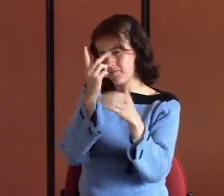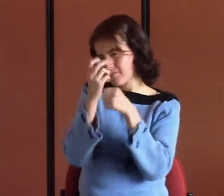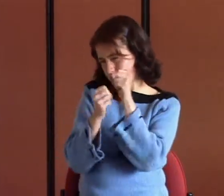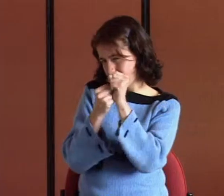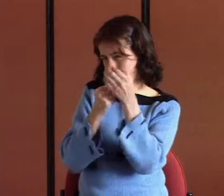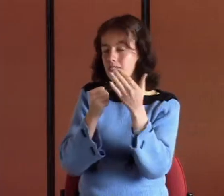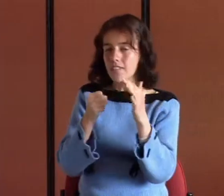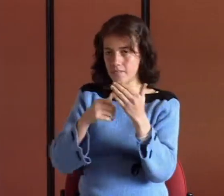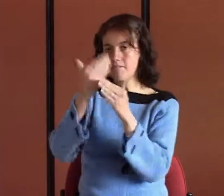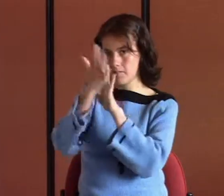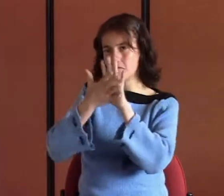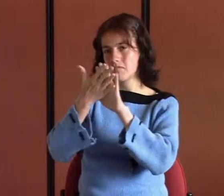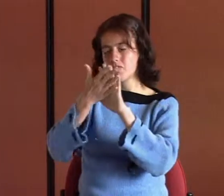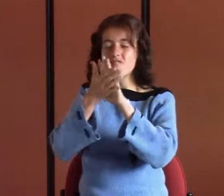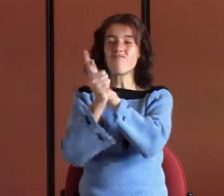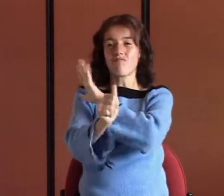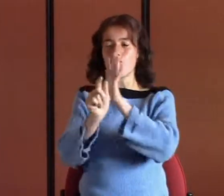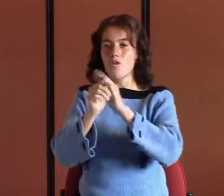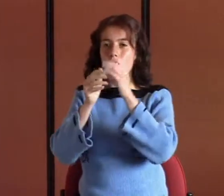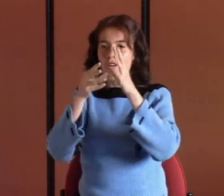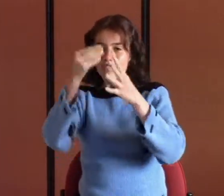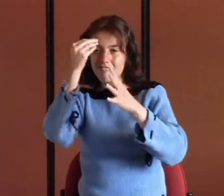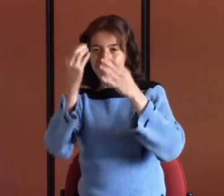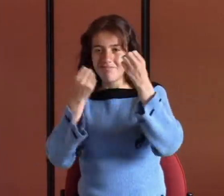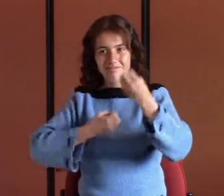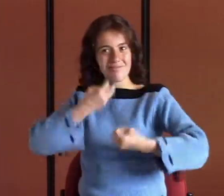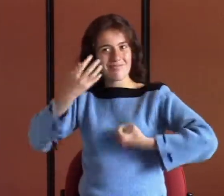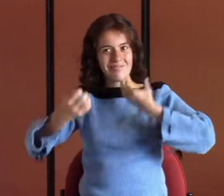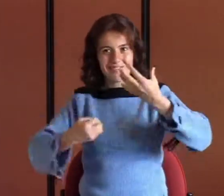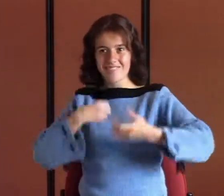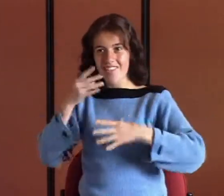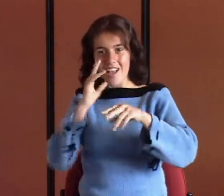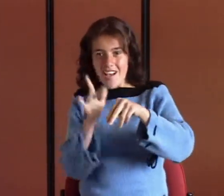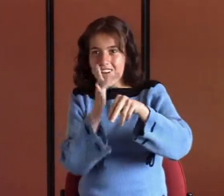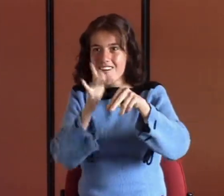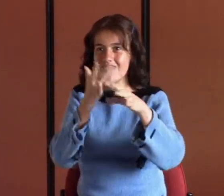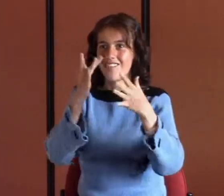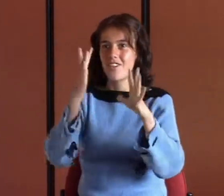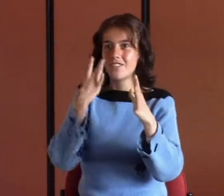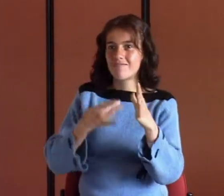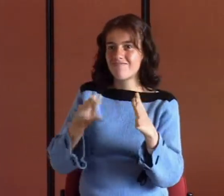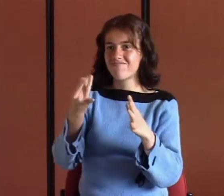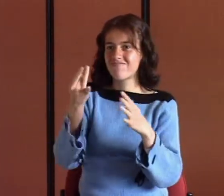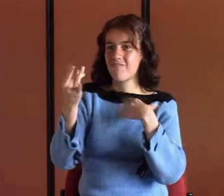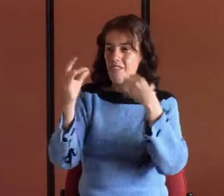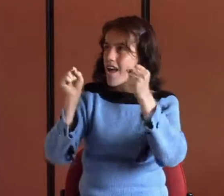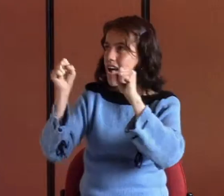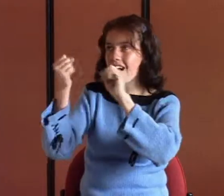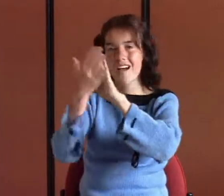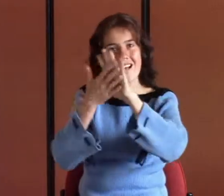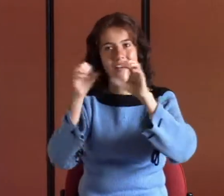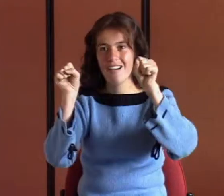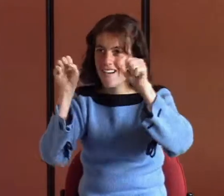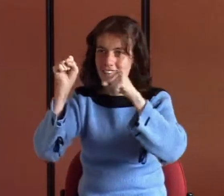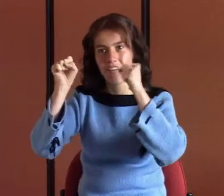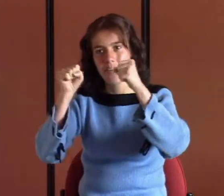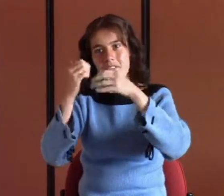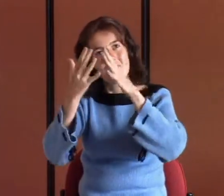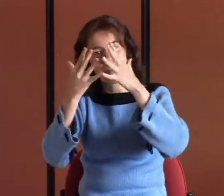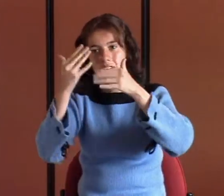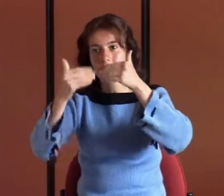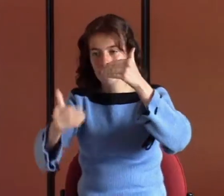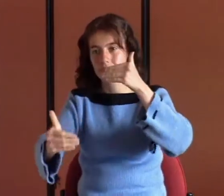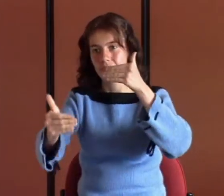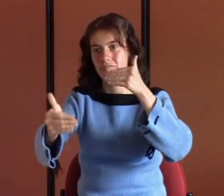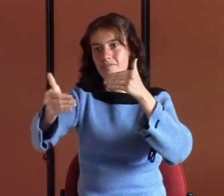oral. Más o menos como a los dos años, empecé ya con la propuesta de lengua de señas, a desarrollar todas las